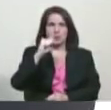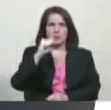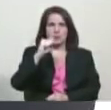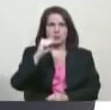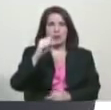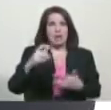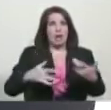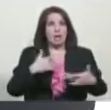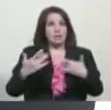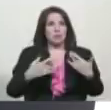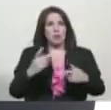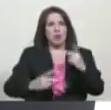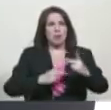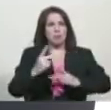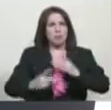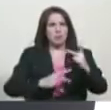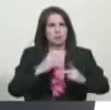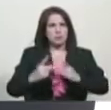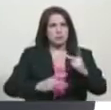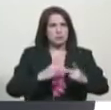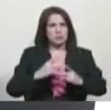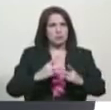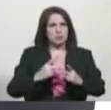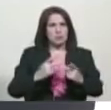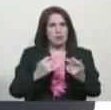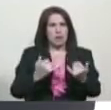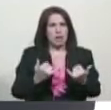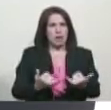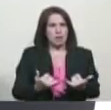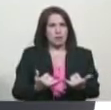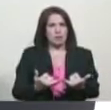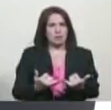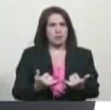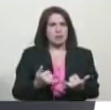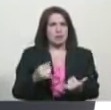reactivó la producción avícola en la granja La Estación, esto en el estado portuguesa.